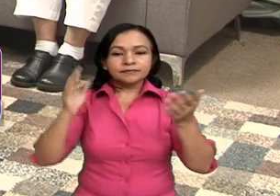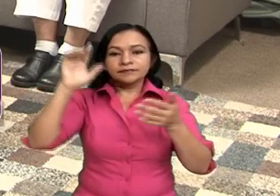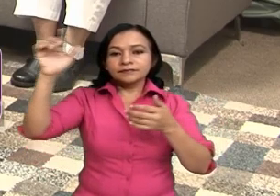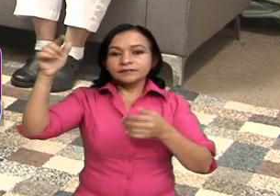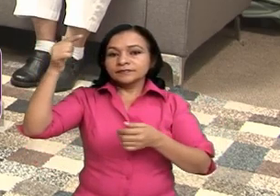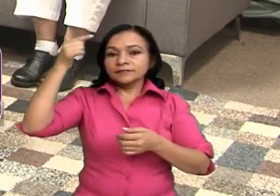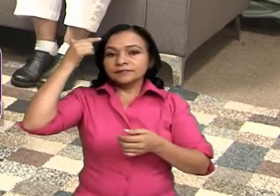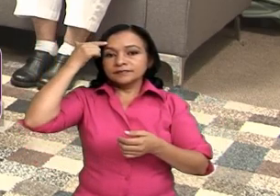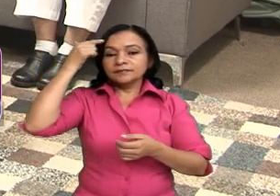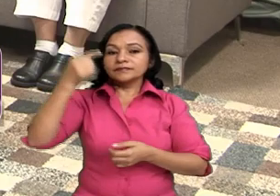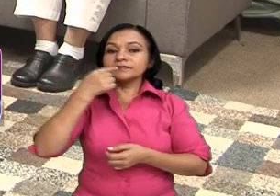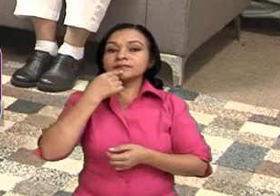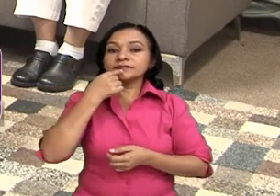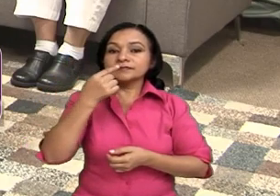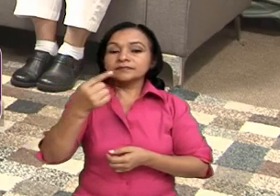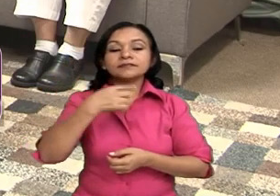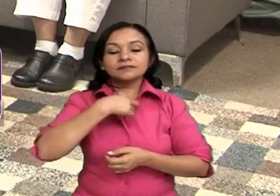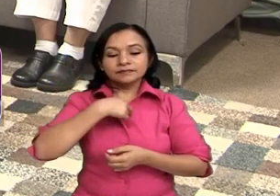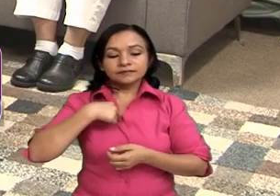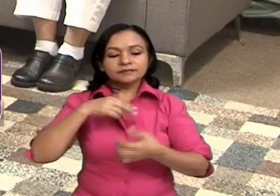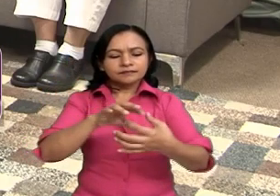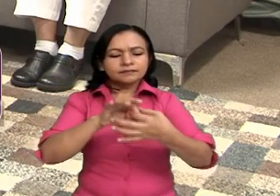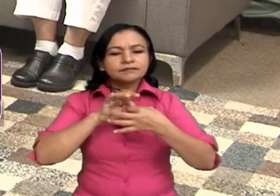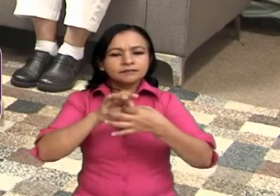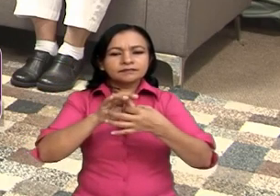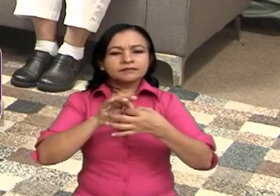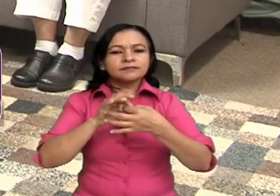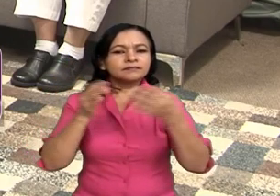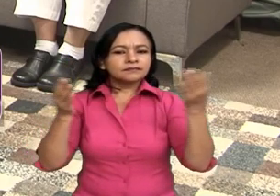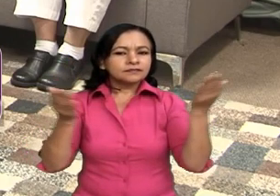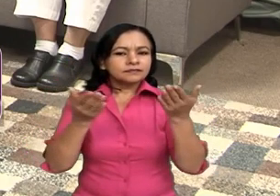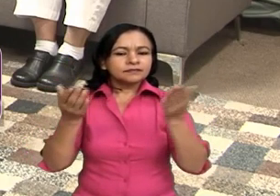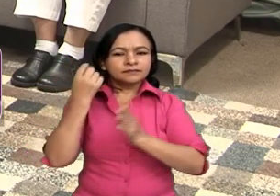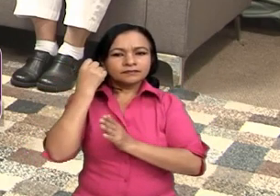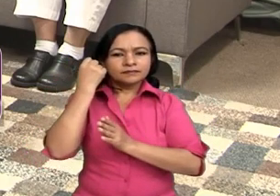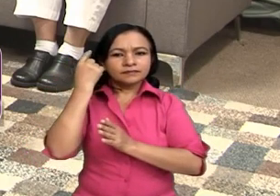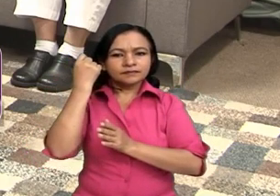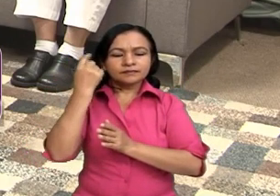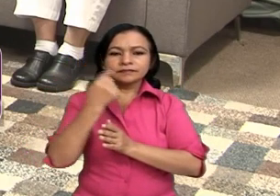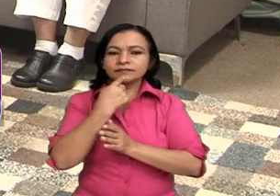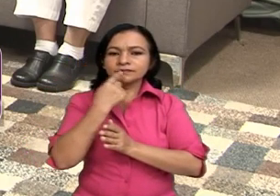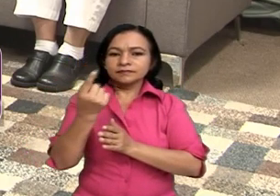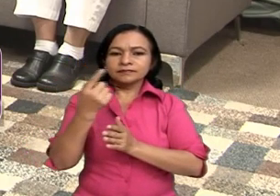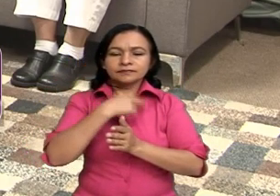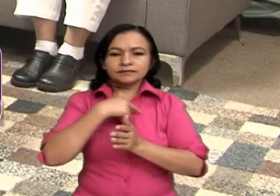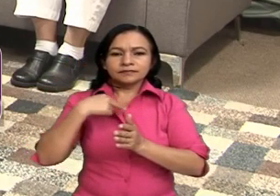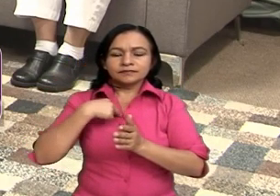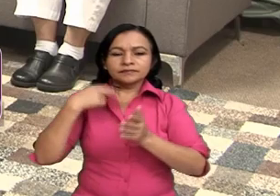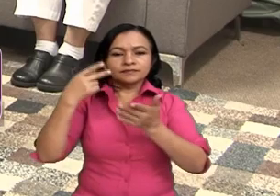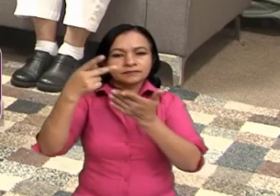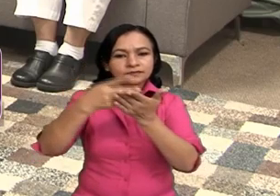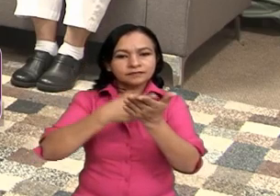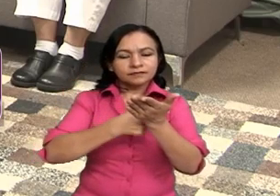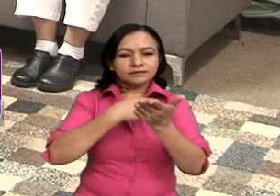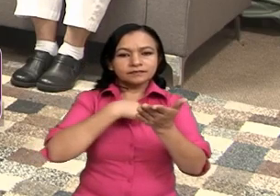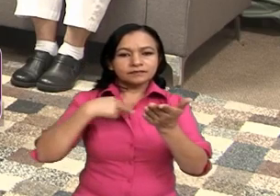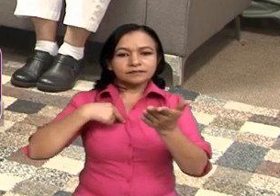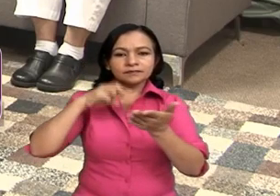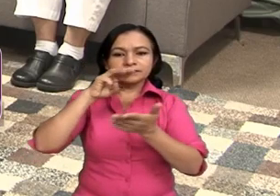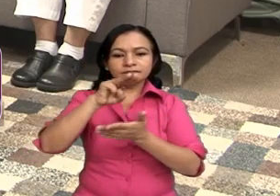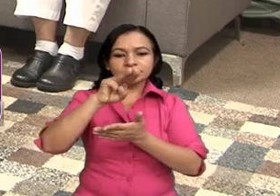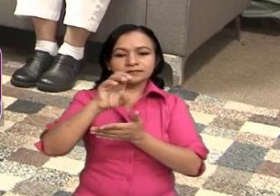que le dice construyamos, no construyas, ¿cómo lo podemos entender a partir de los proyectos que se ejecutan, en este caso, de parte del Ministerio de